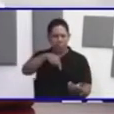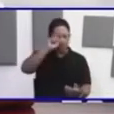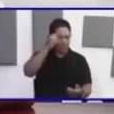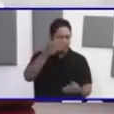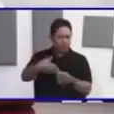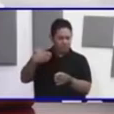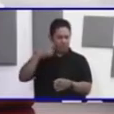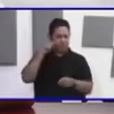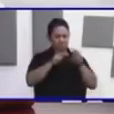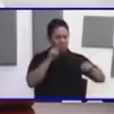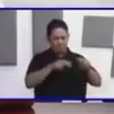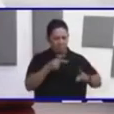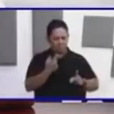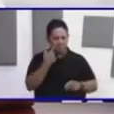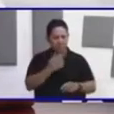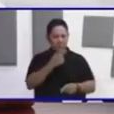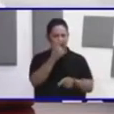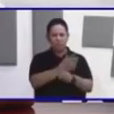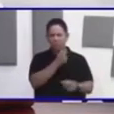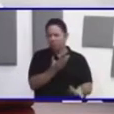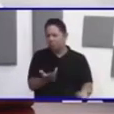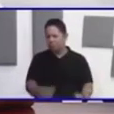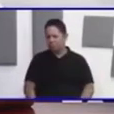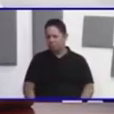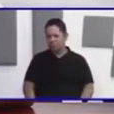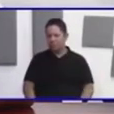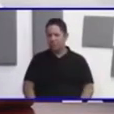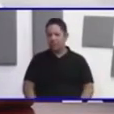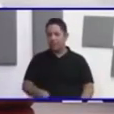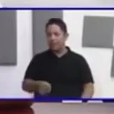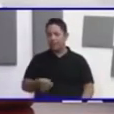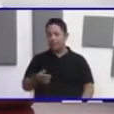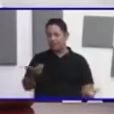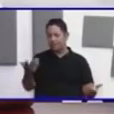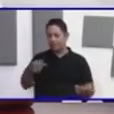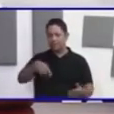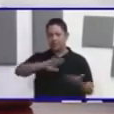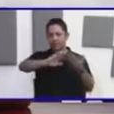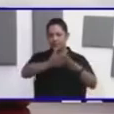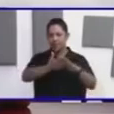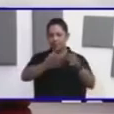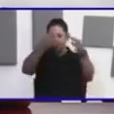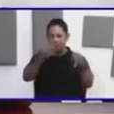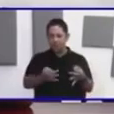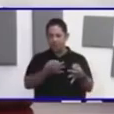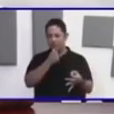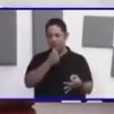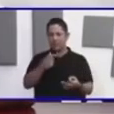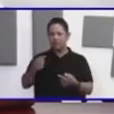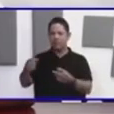bueno que se saque a la comunidad temas que falten a la verdad simplemente para dejar en el